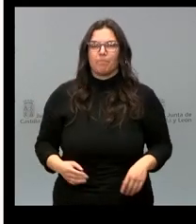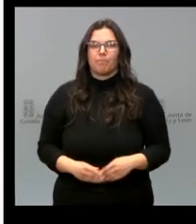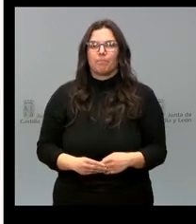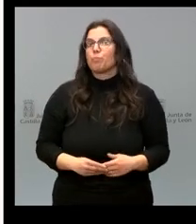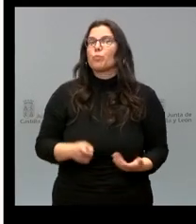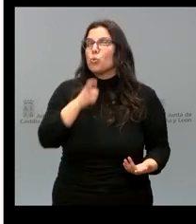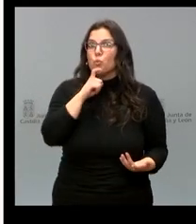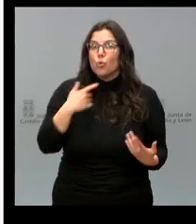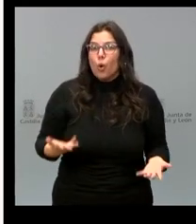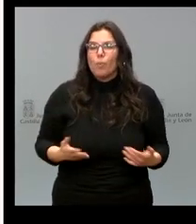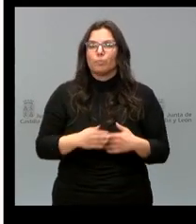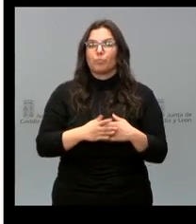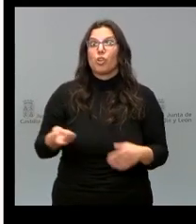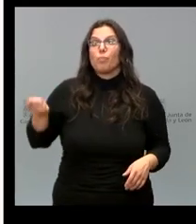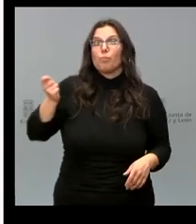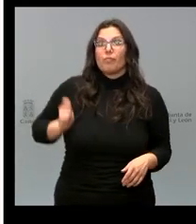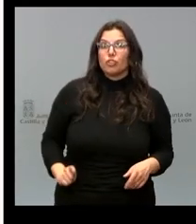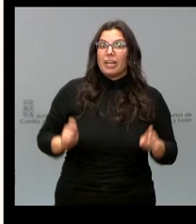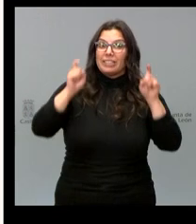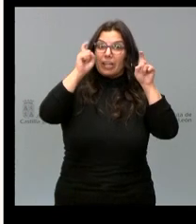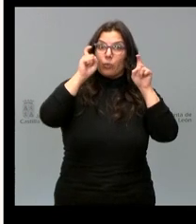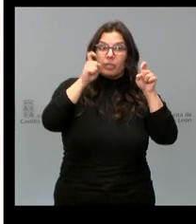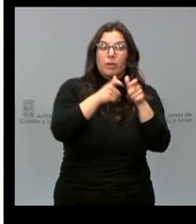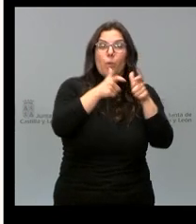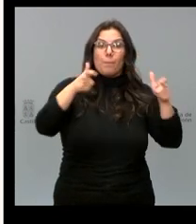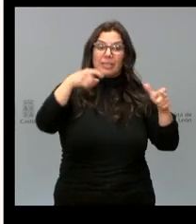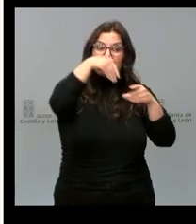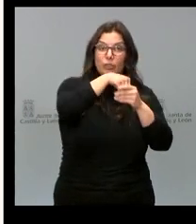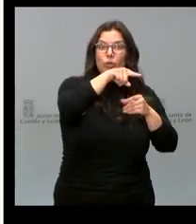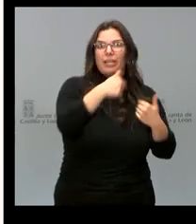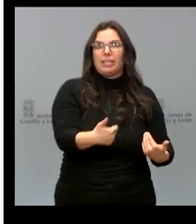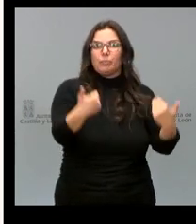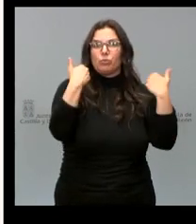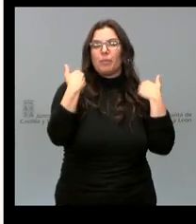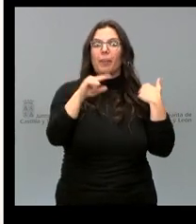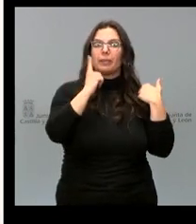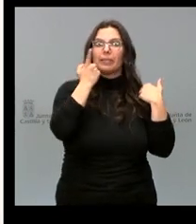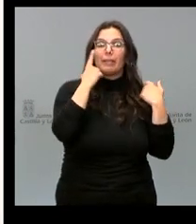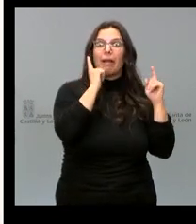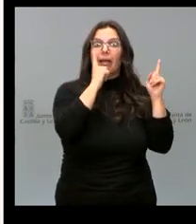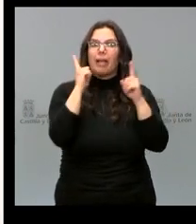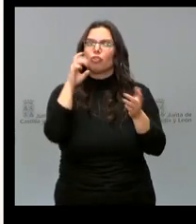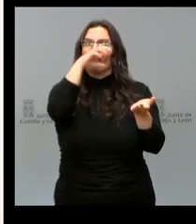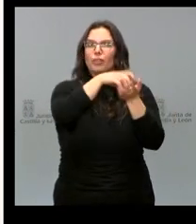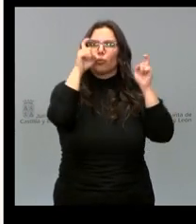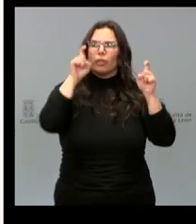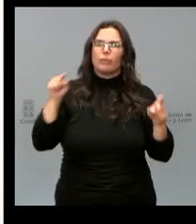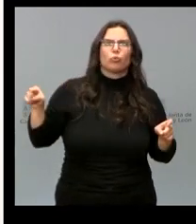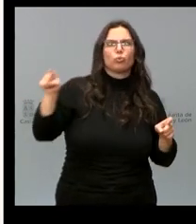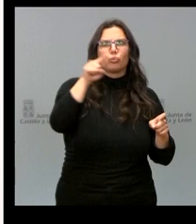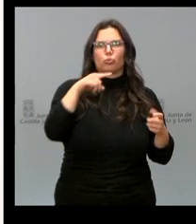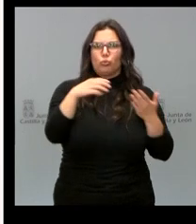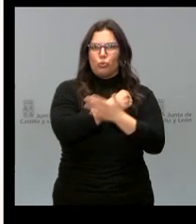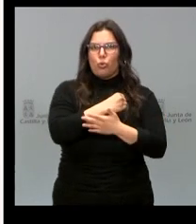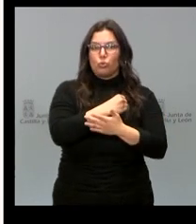¿Cómo? Con más profesionales educativos encargados de detectar estos casos en todos los centros educativos y